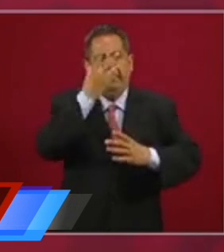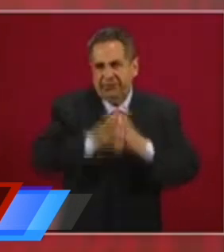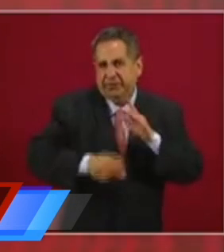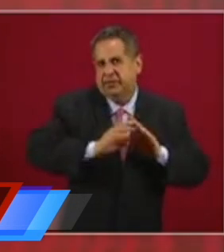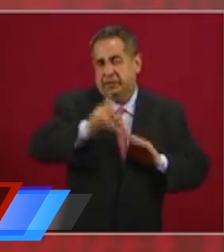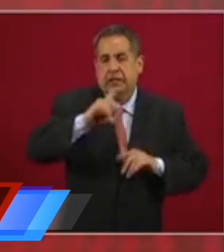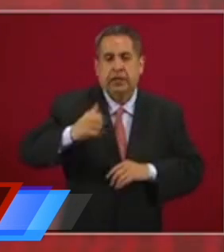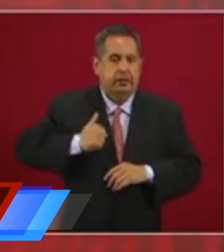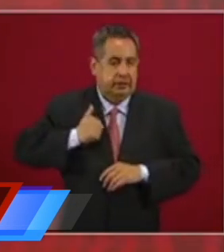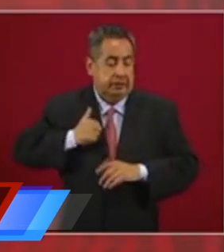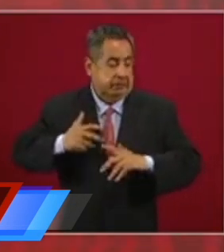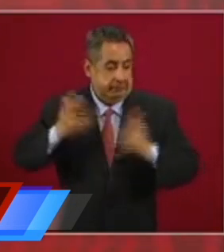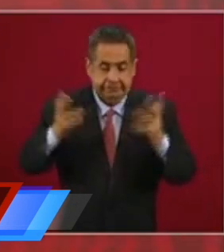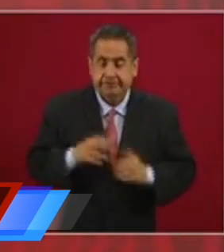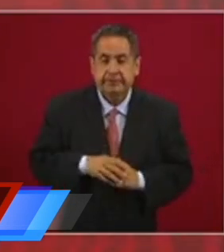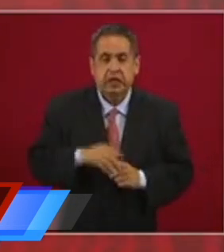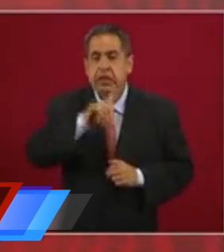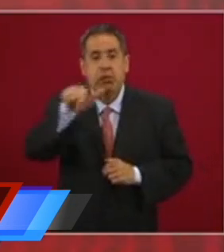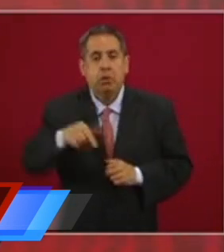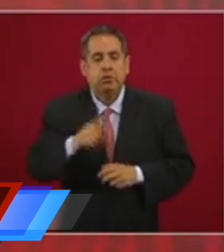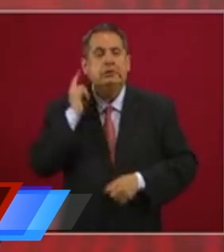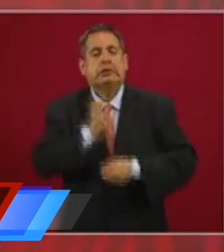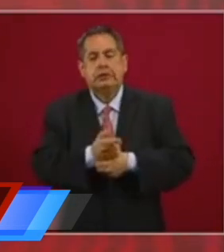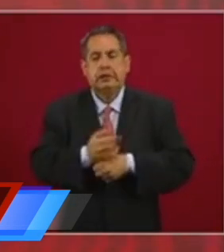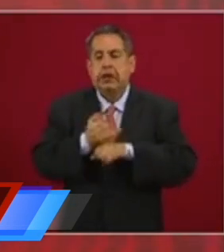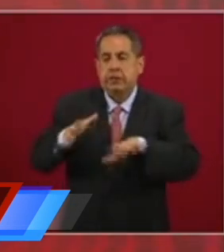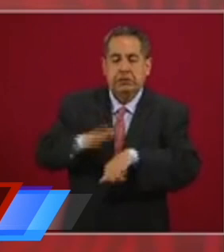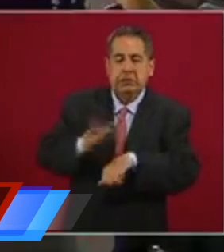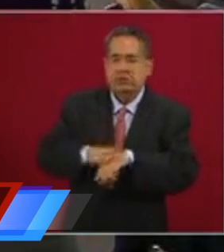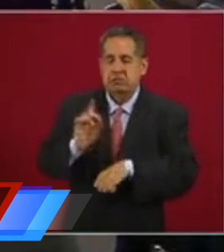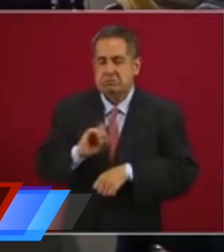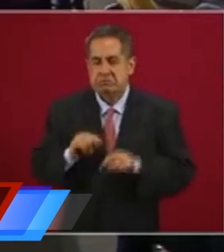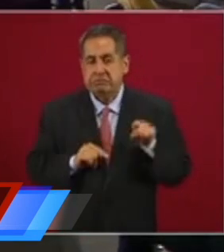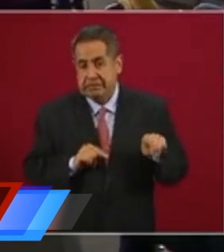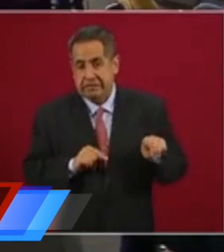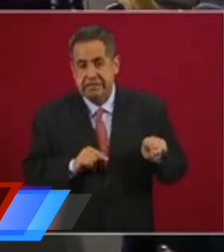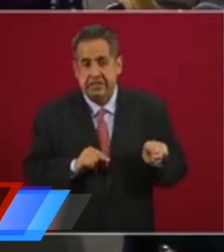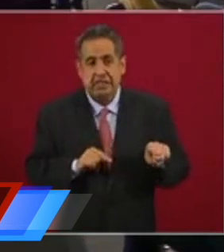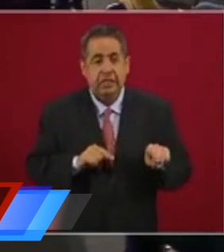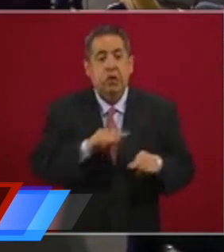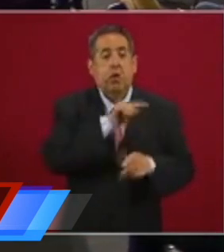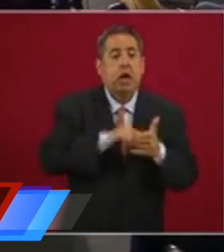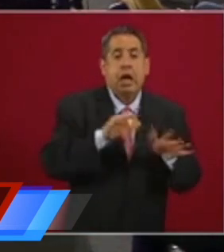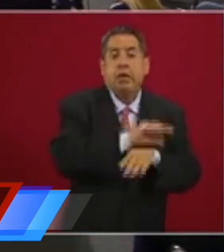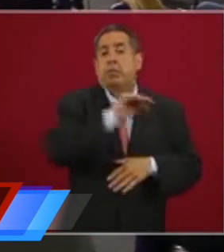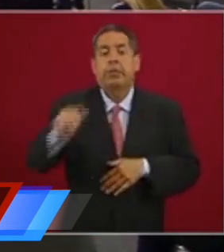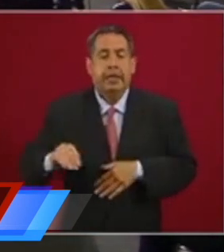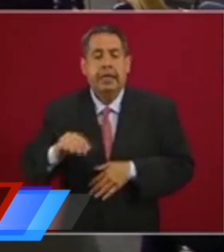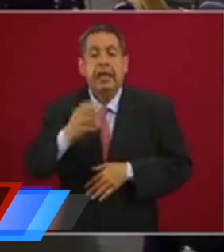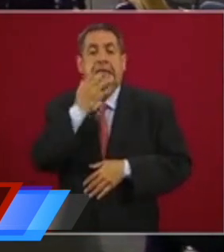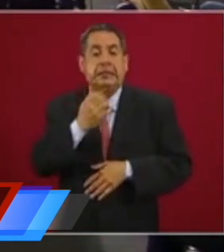con autoridades de aquel país para que no se le dé protección a Herón como perseguido político, porque